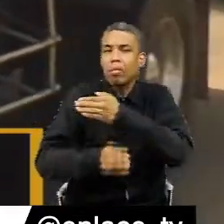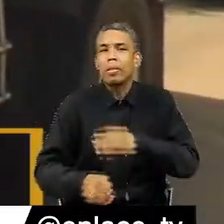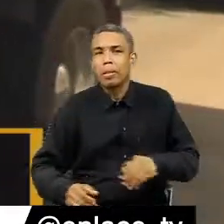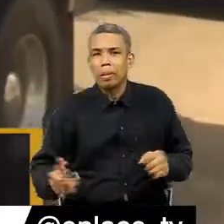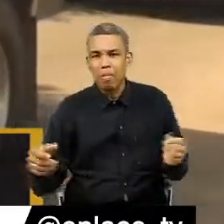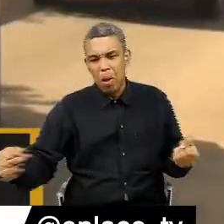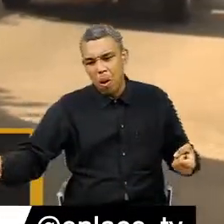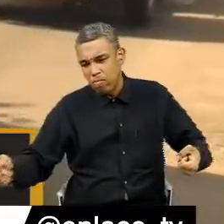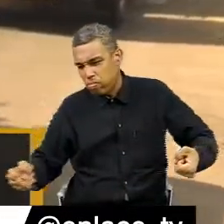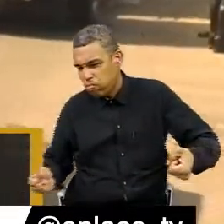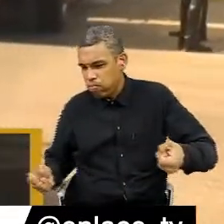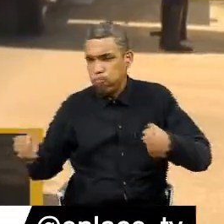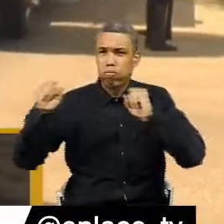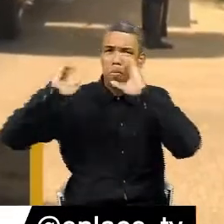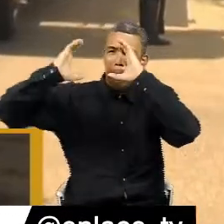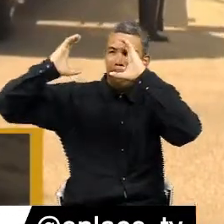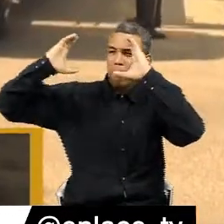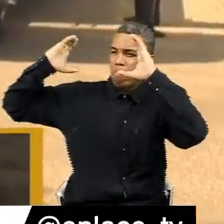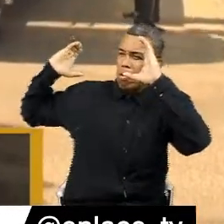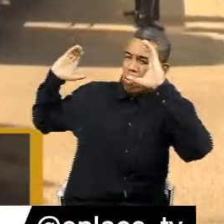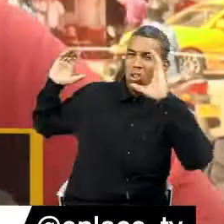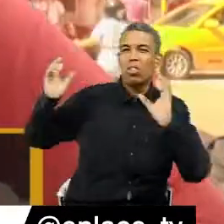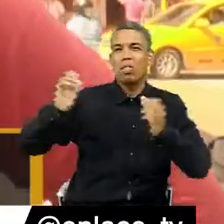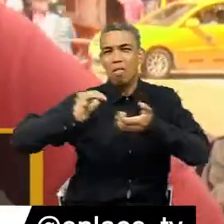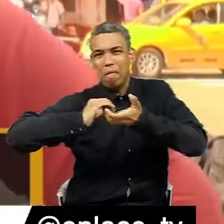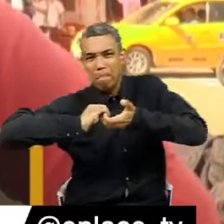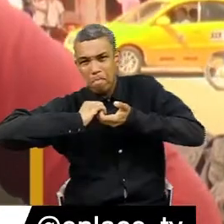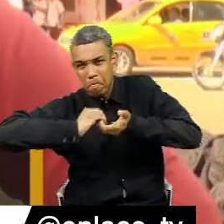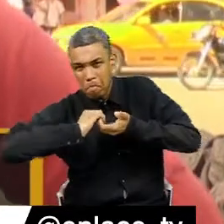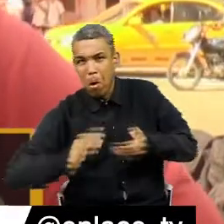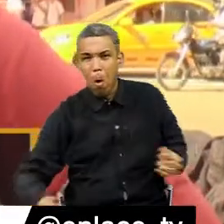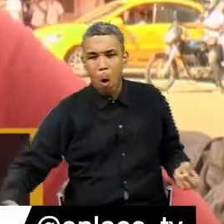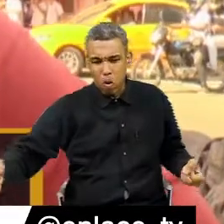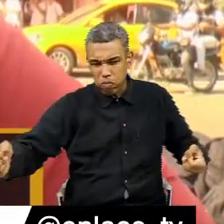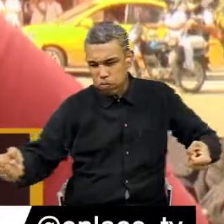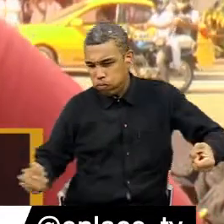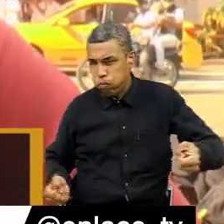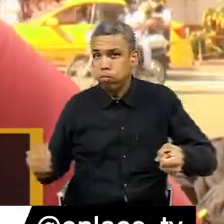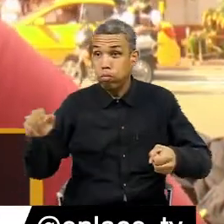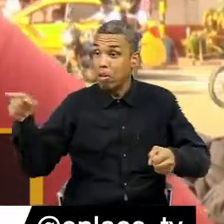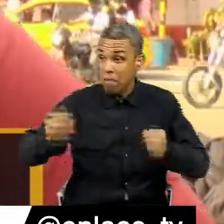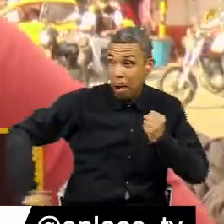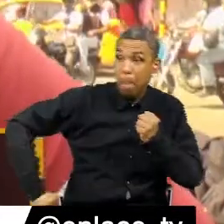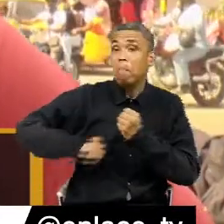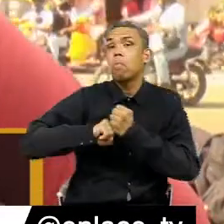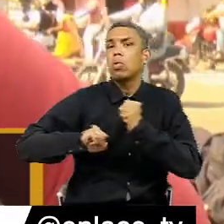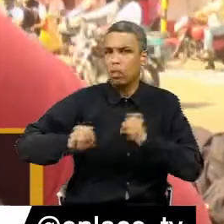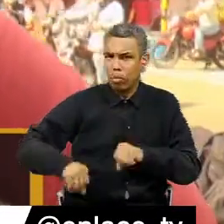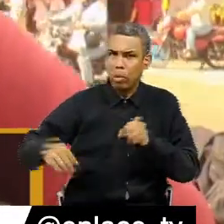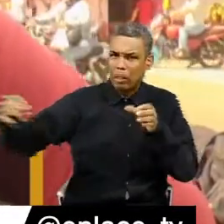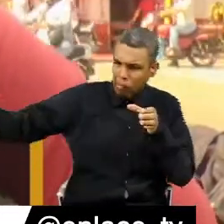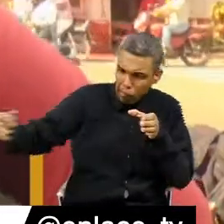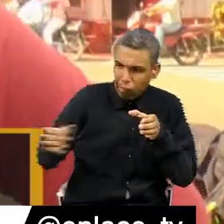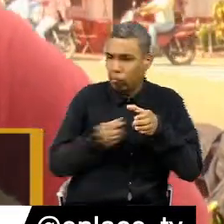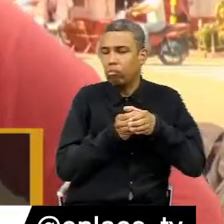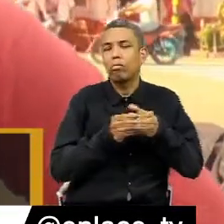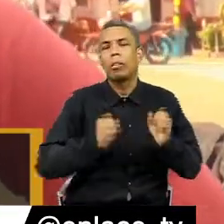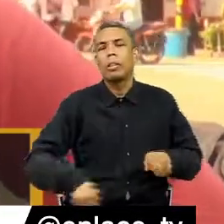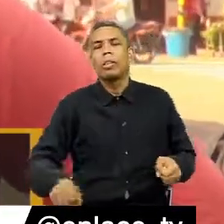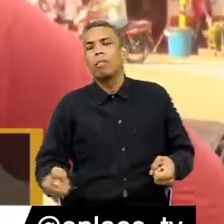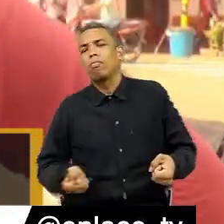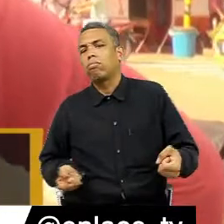parte química para las pinturas, para muchas cosas, ¿no? Se unieron también al paro en vista de que el alcalde